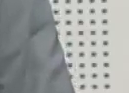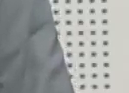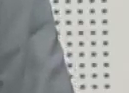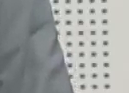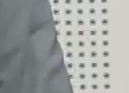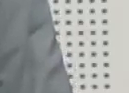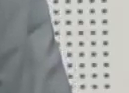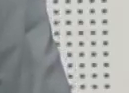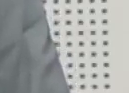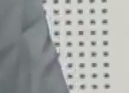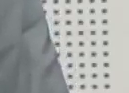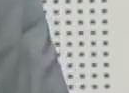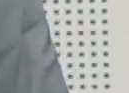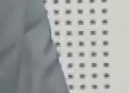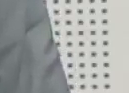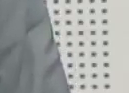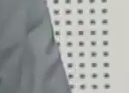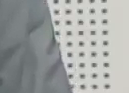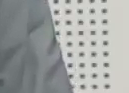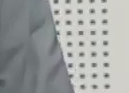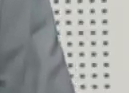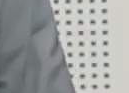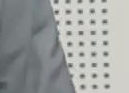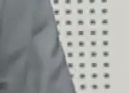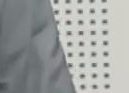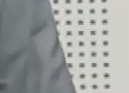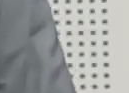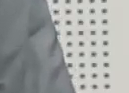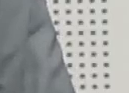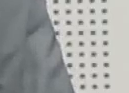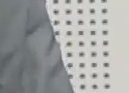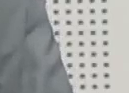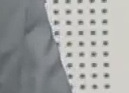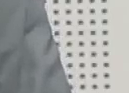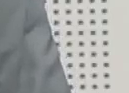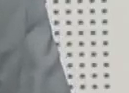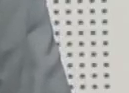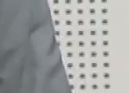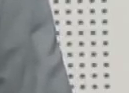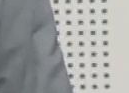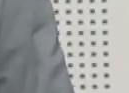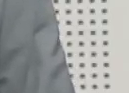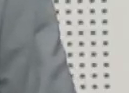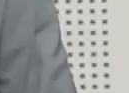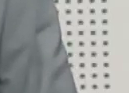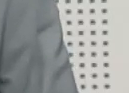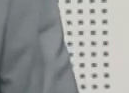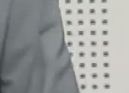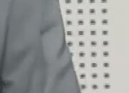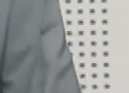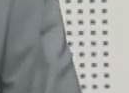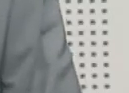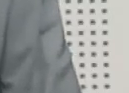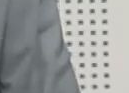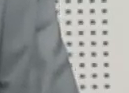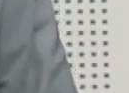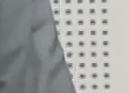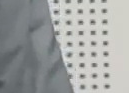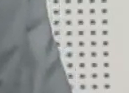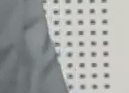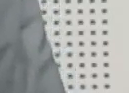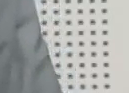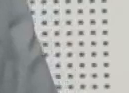usurpados. La perseverancia, la dignidad y la valentía del pueblo venezolano frente a los continuos ataques en